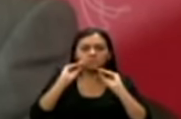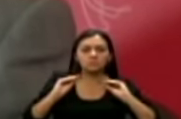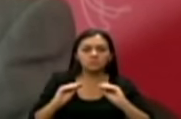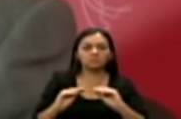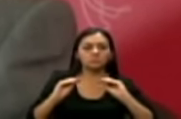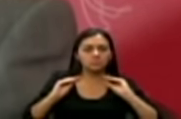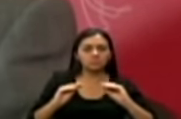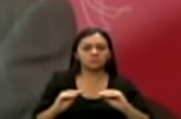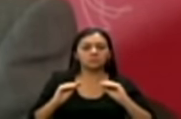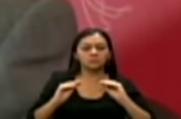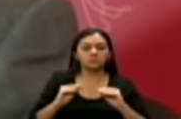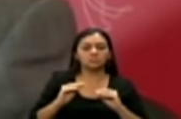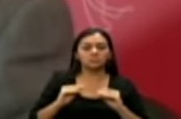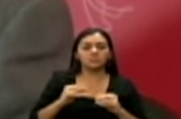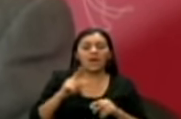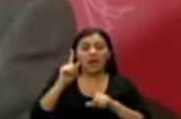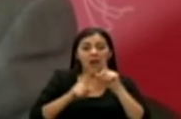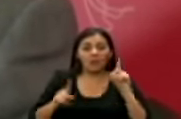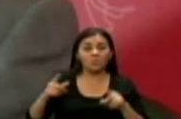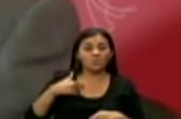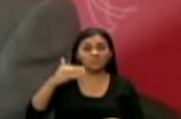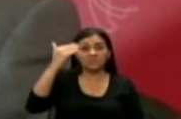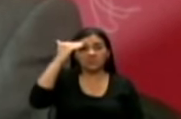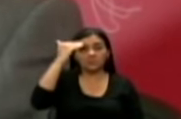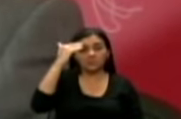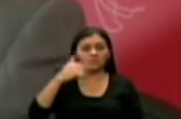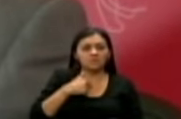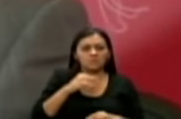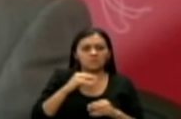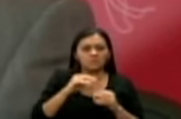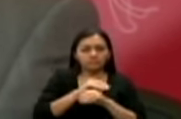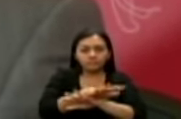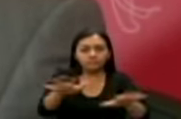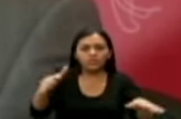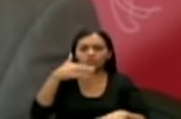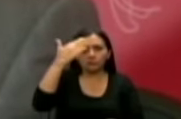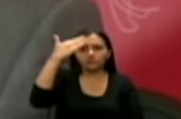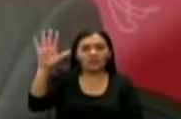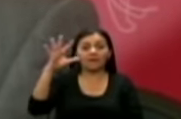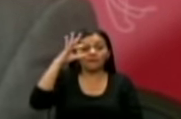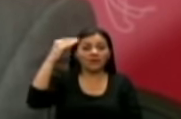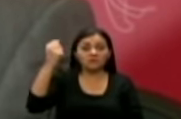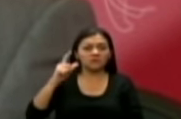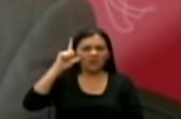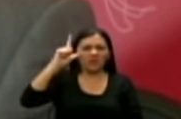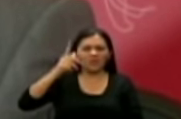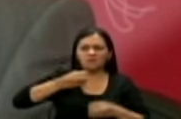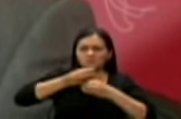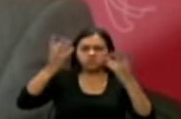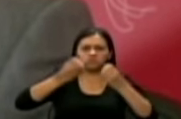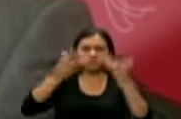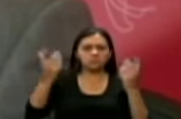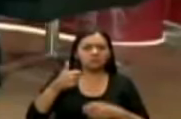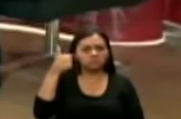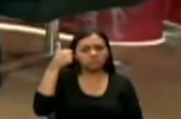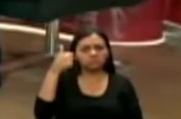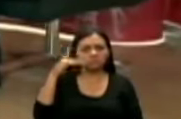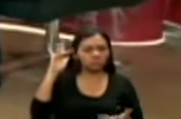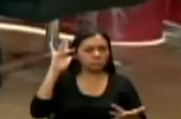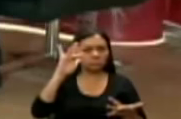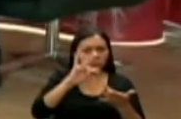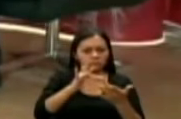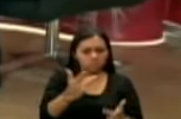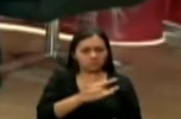hemos sabido incluso hacer llegar a la masa de la población. Y estamos fortalecidos con el viaje de él. Y